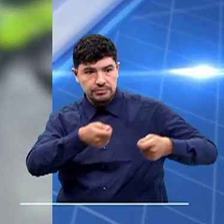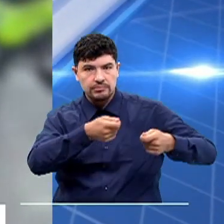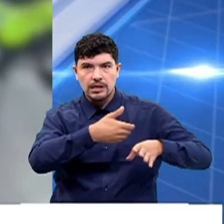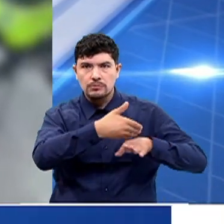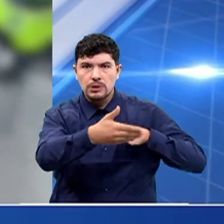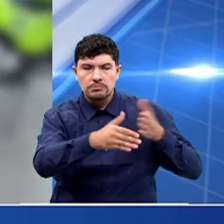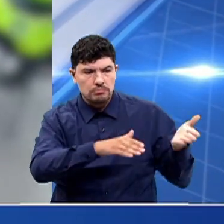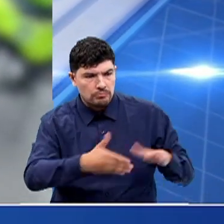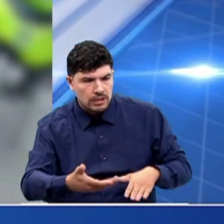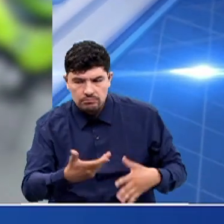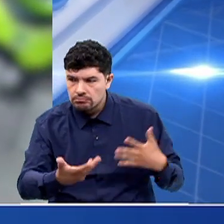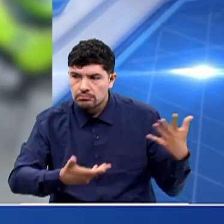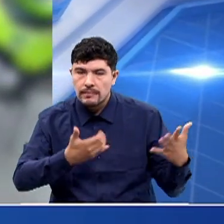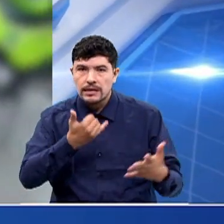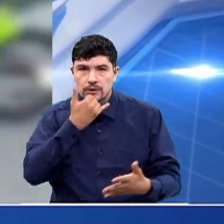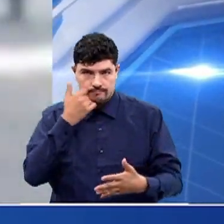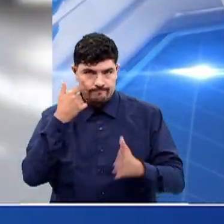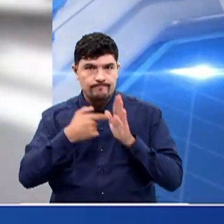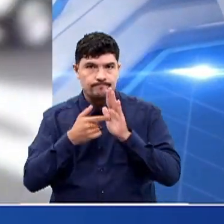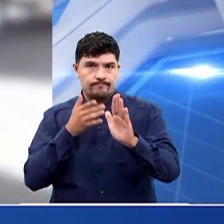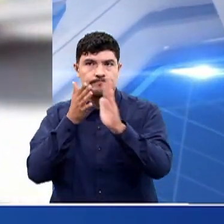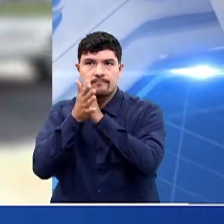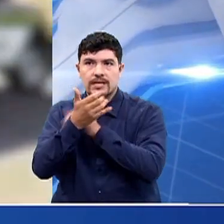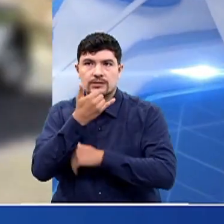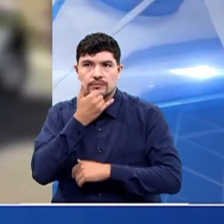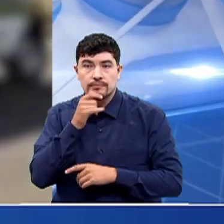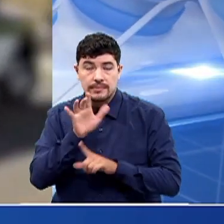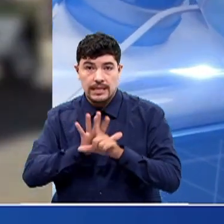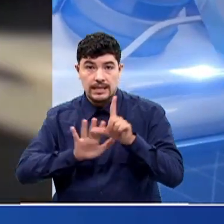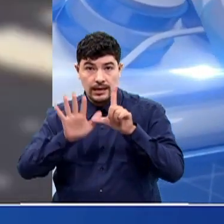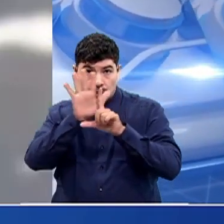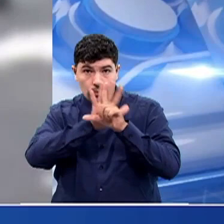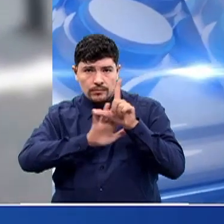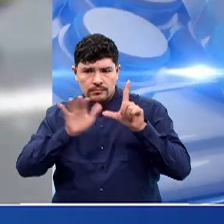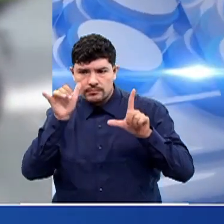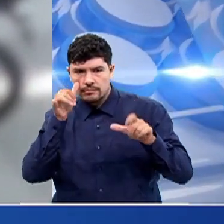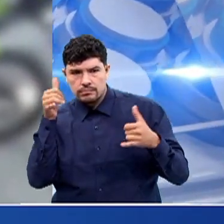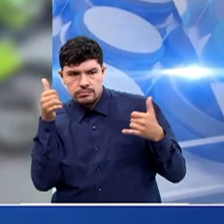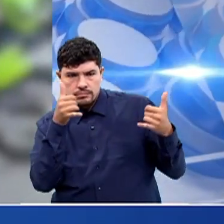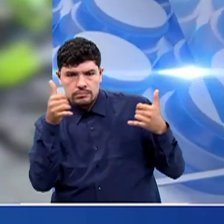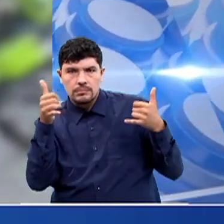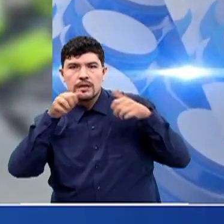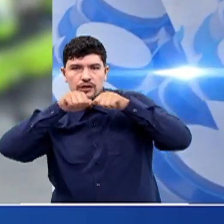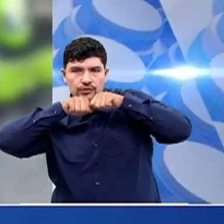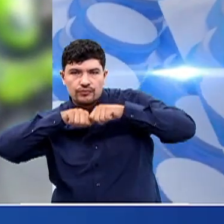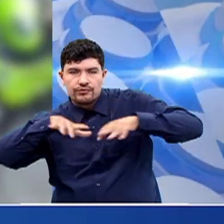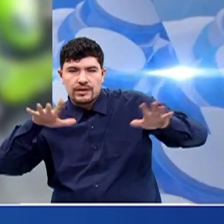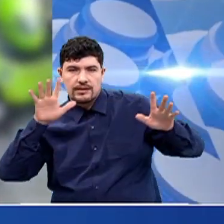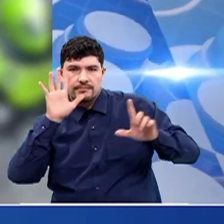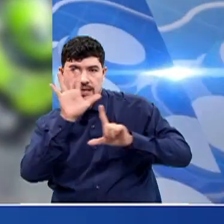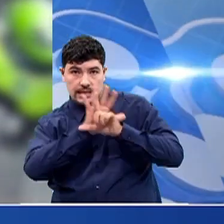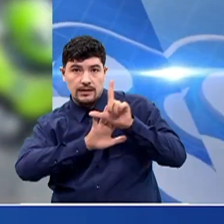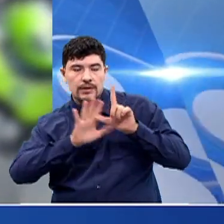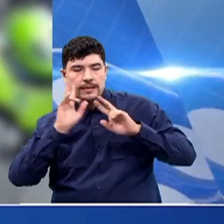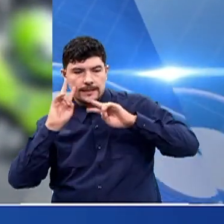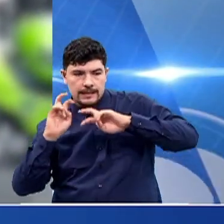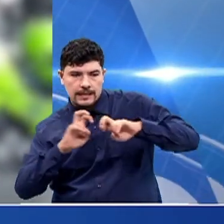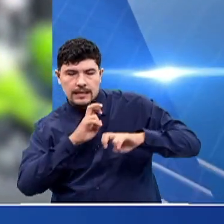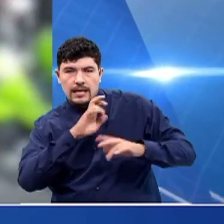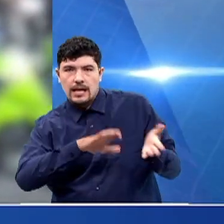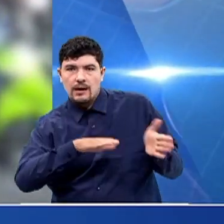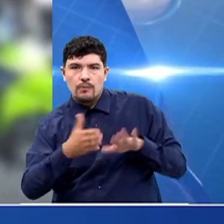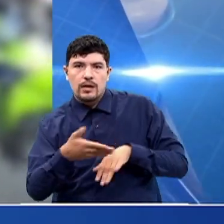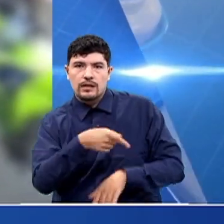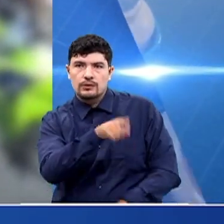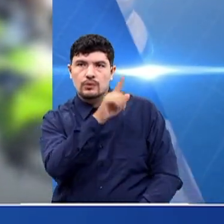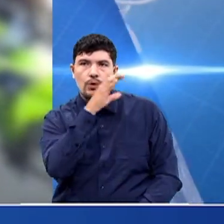polémica ha generado en el área metropolitana de Cúcuta los videos que fueron grabados y que serán claves en la investigación de la muerte de Jefferson